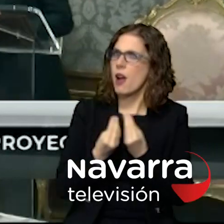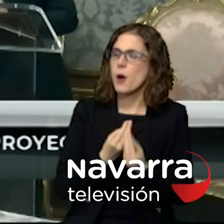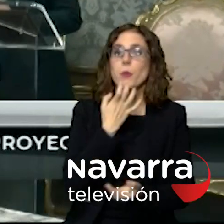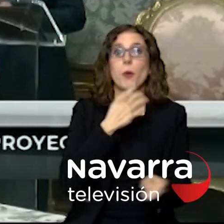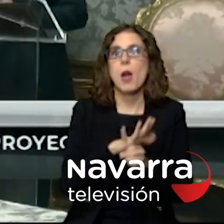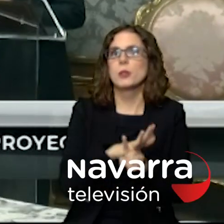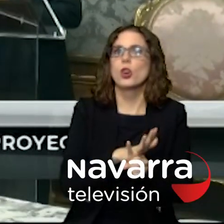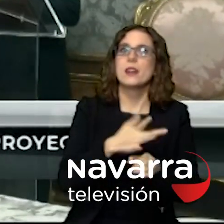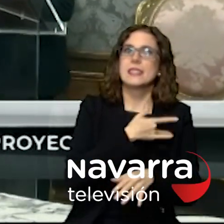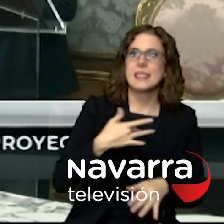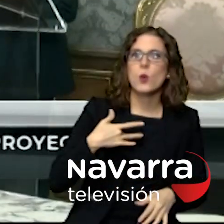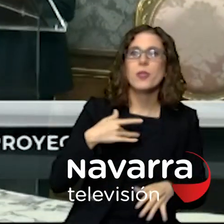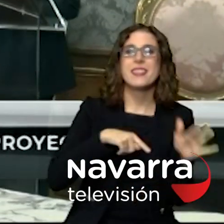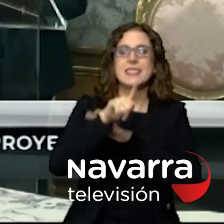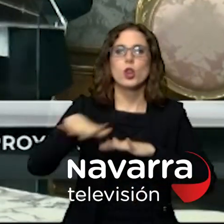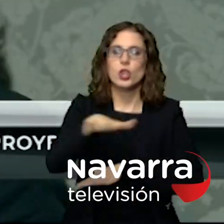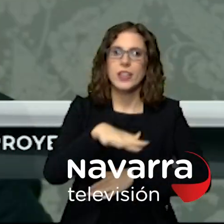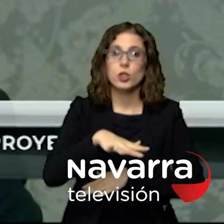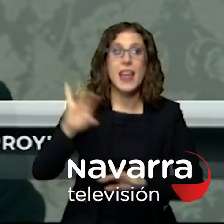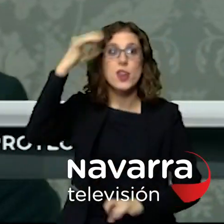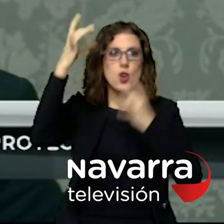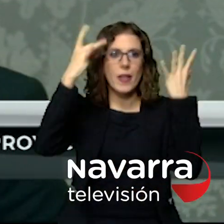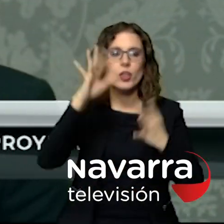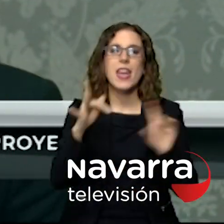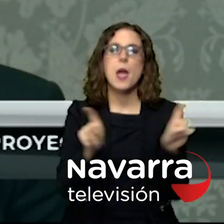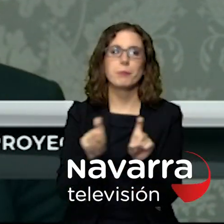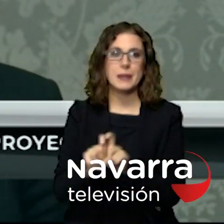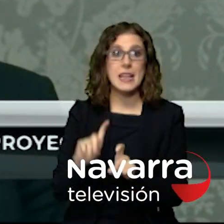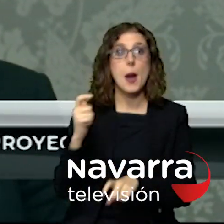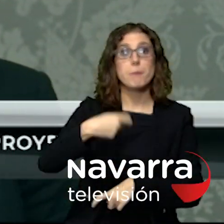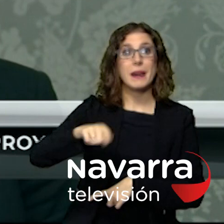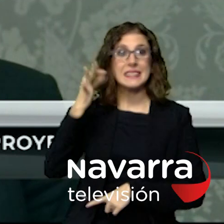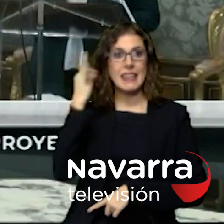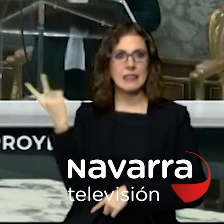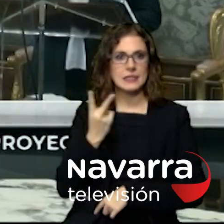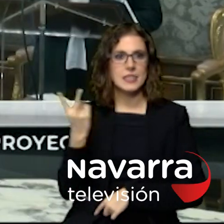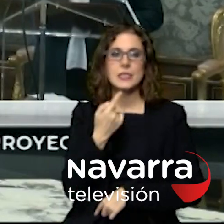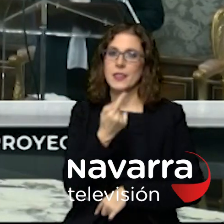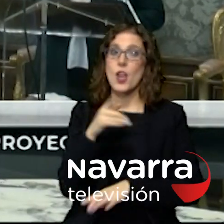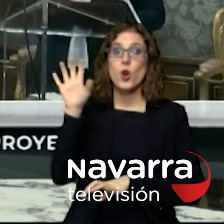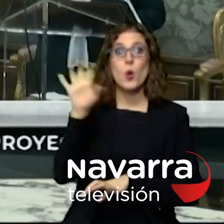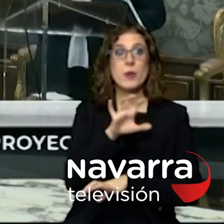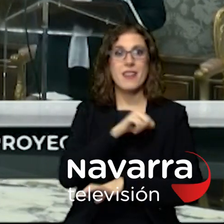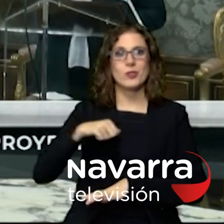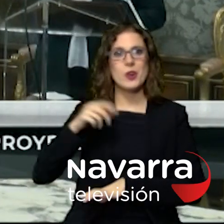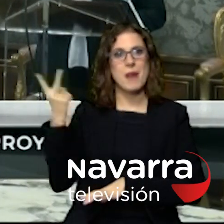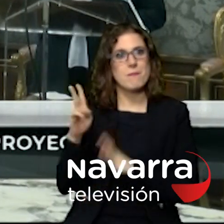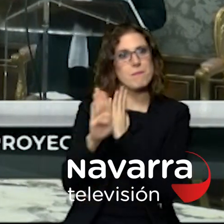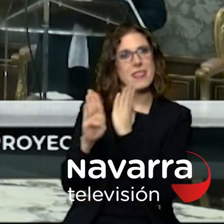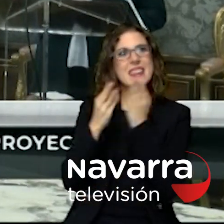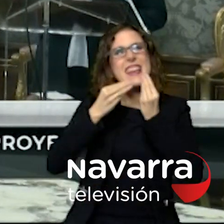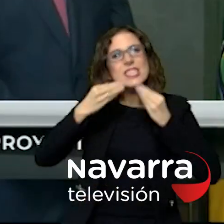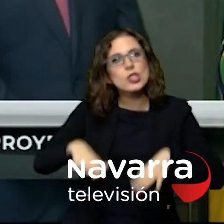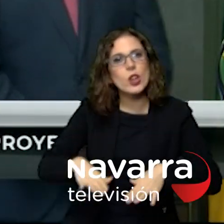el desarrollo territorial, la innovación y la empresa. Las dos presidentas han destacado que se trata de dos comunidades vecinas que comparten una historia